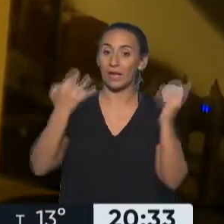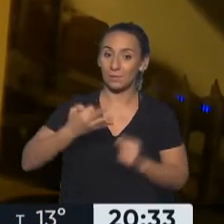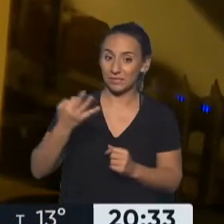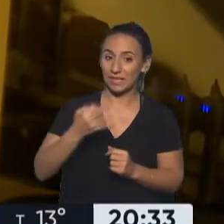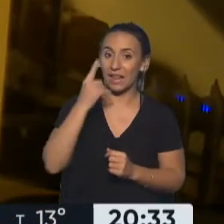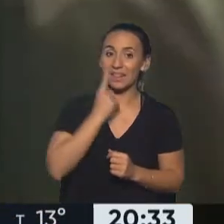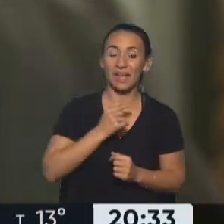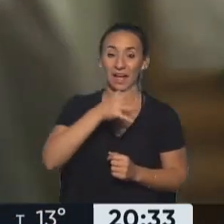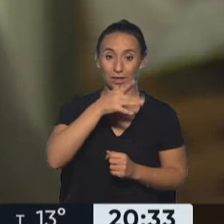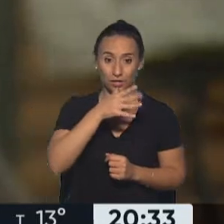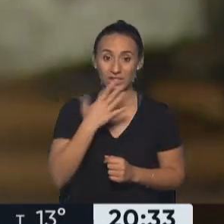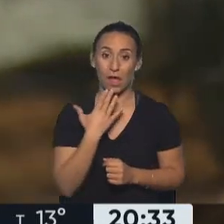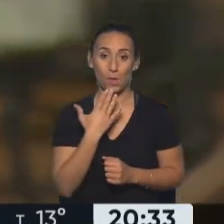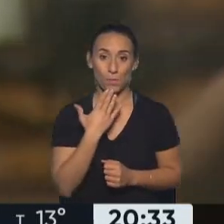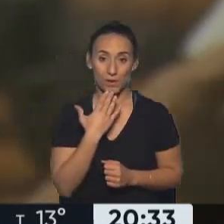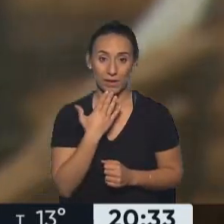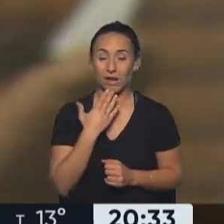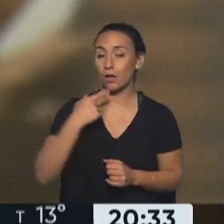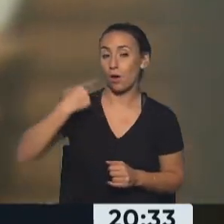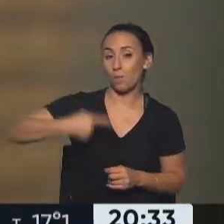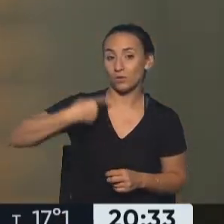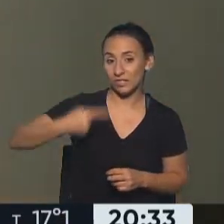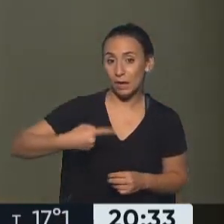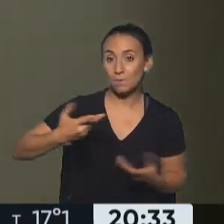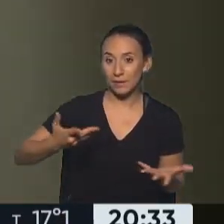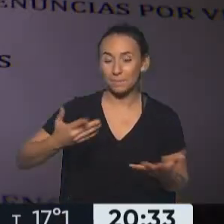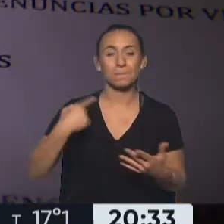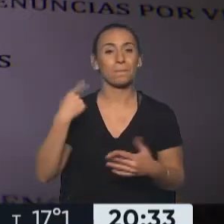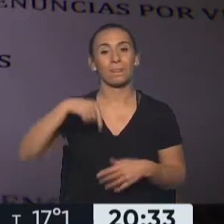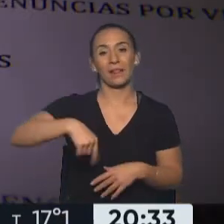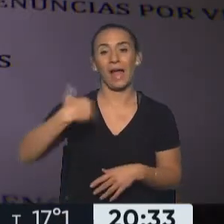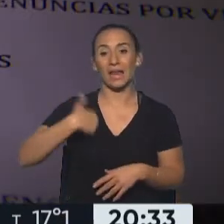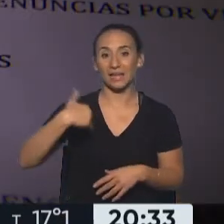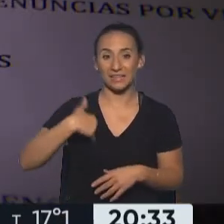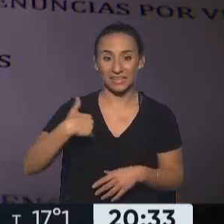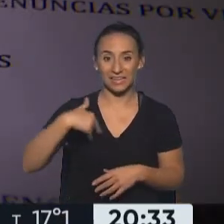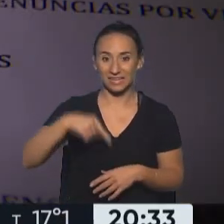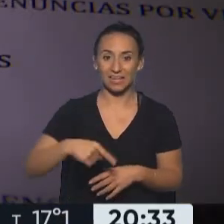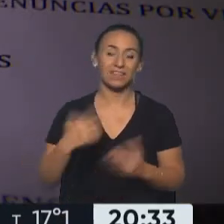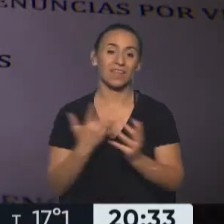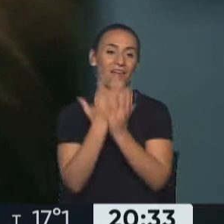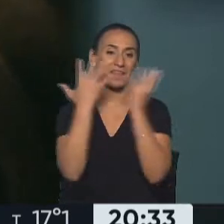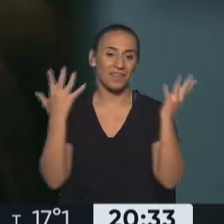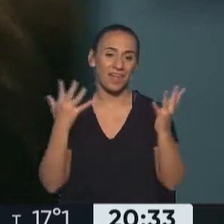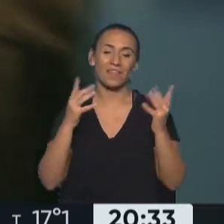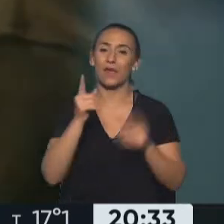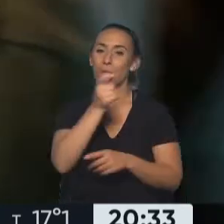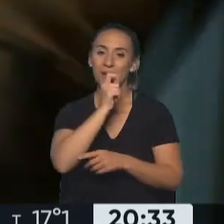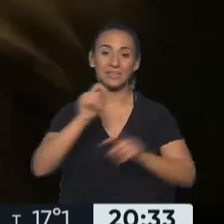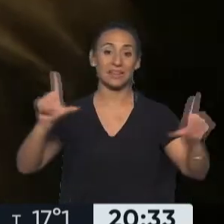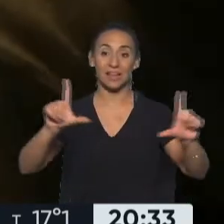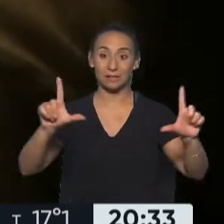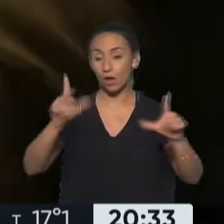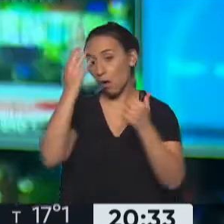de abril. Y un 14 de abril, como siempre, se celebra en Argentina el Día de la Prensa Televisada, en homenaje a